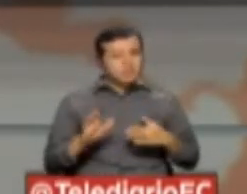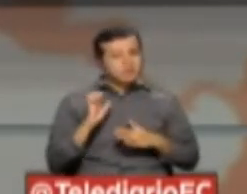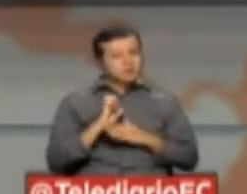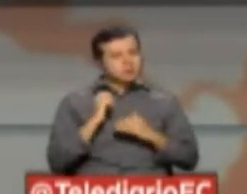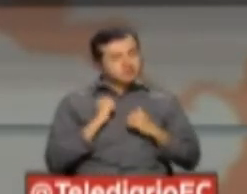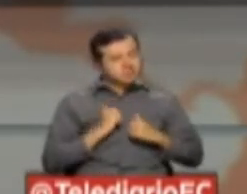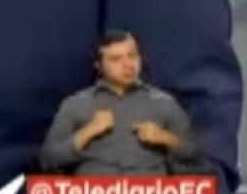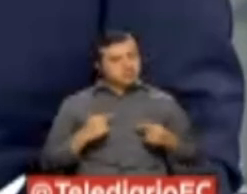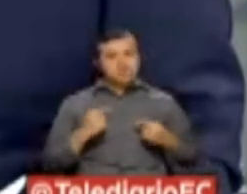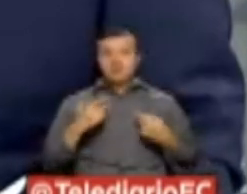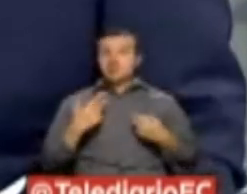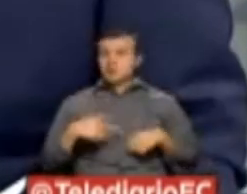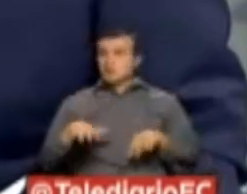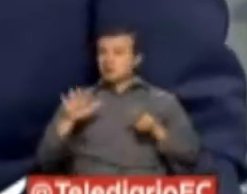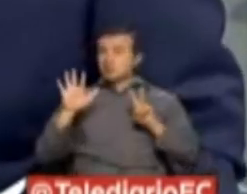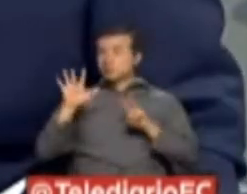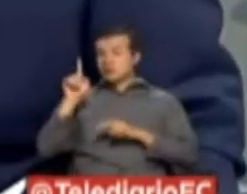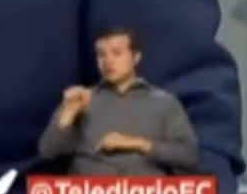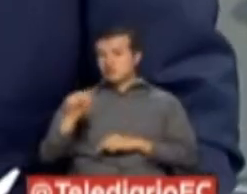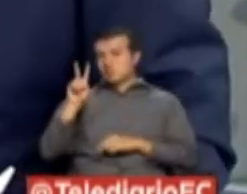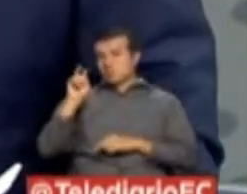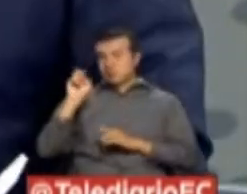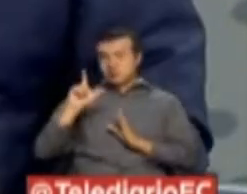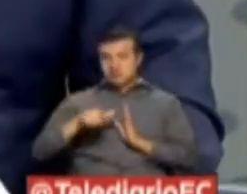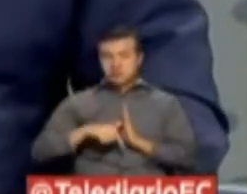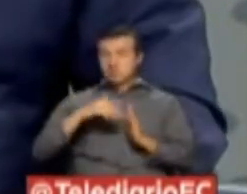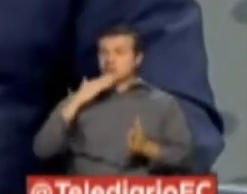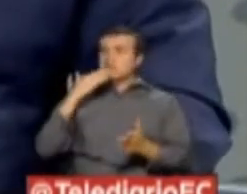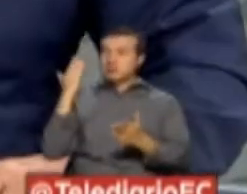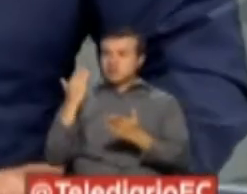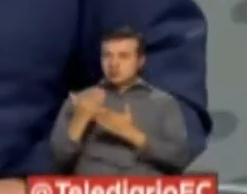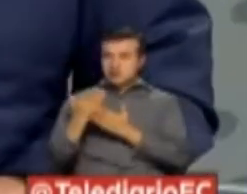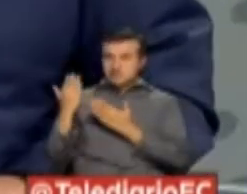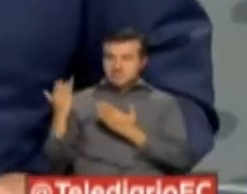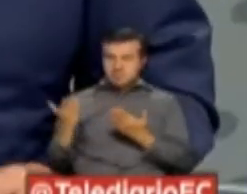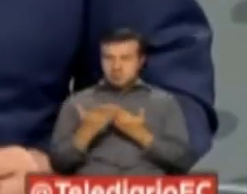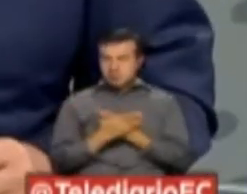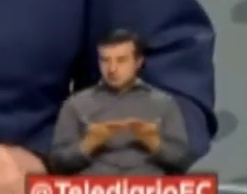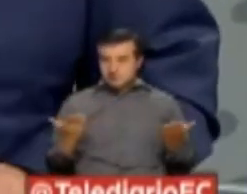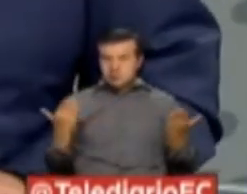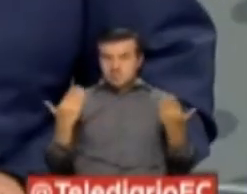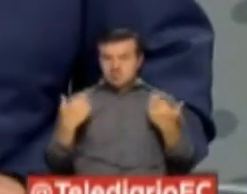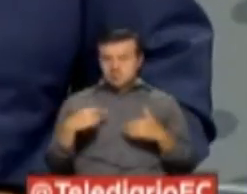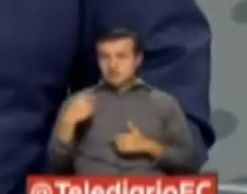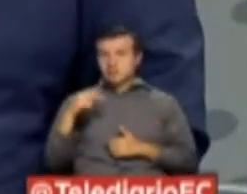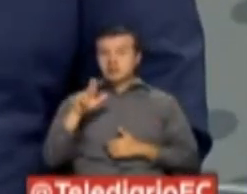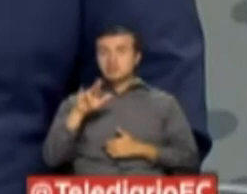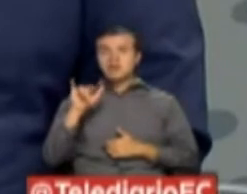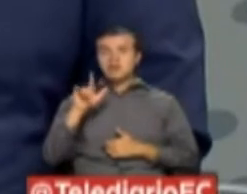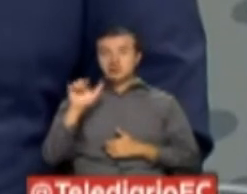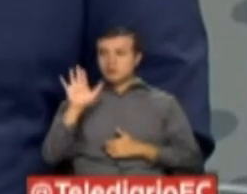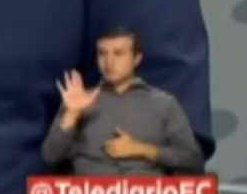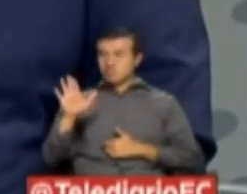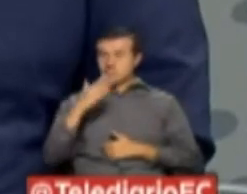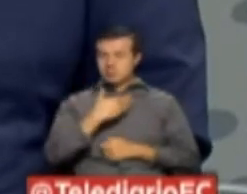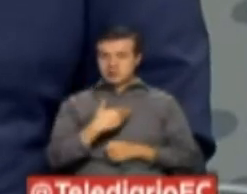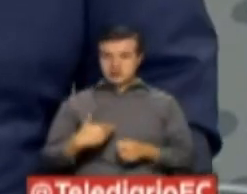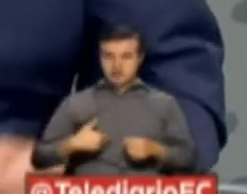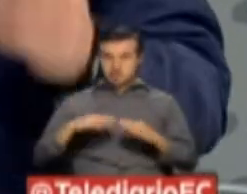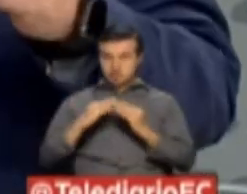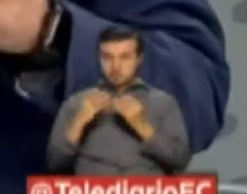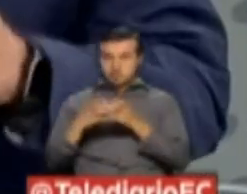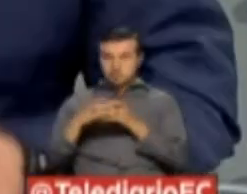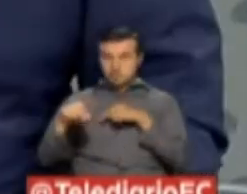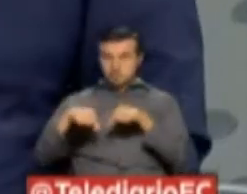siete de la mañana 20 minutos gracias por aceptar esta invitación guillermo presidente de justicia vial esta mañana en primera